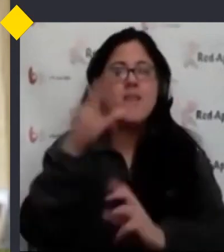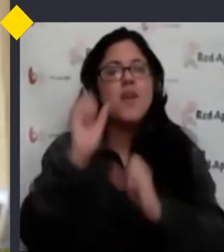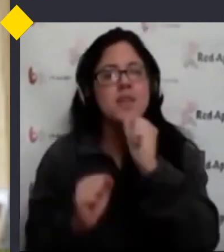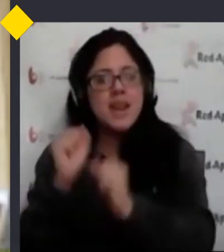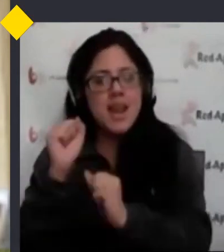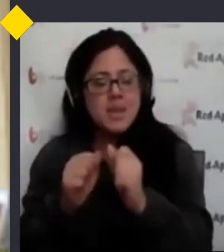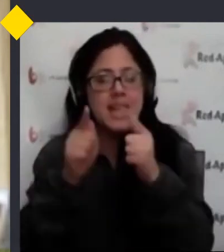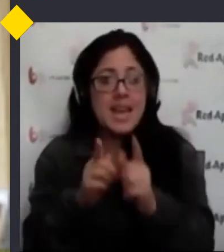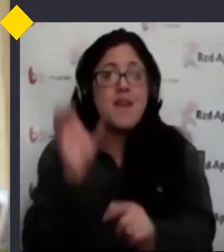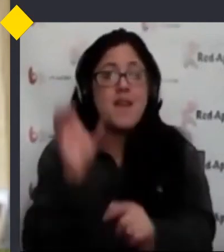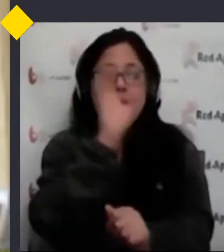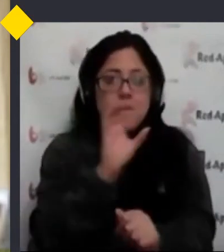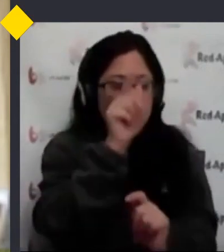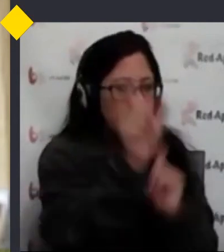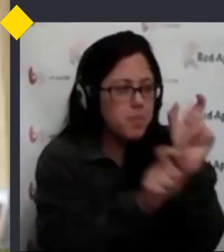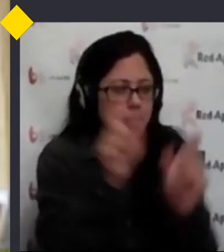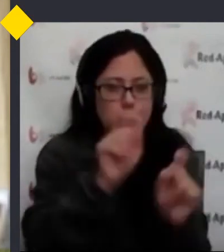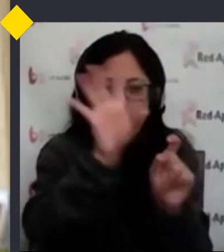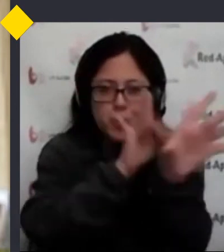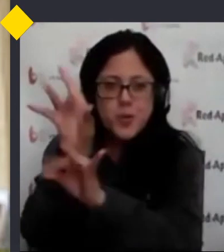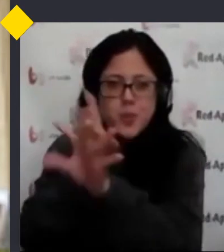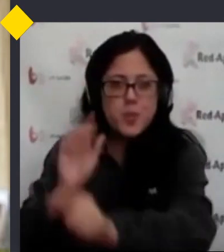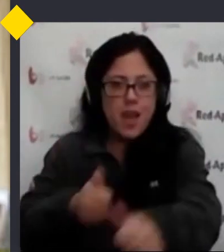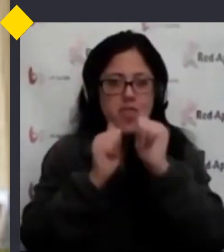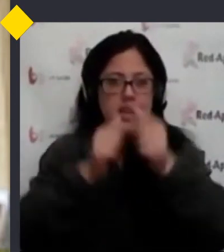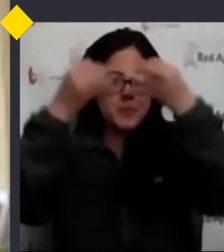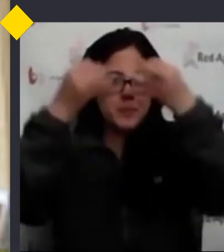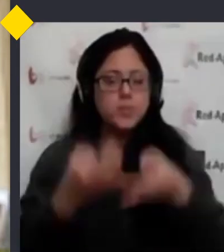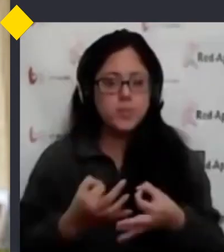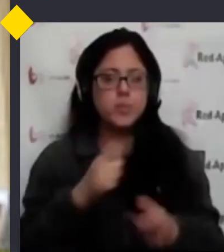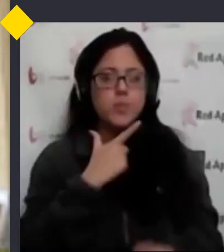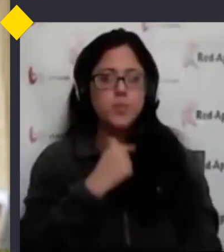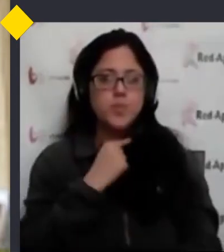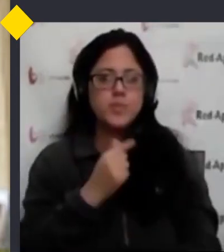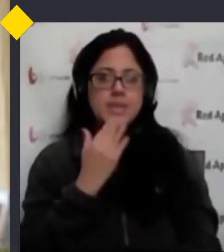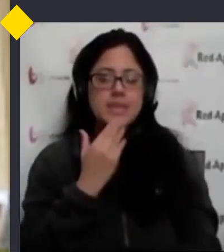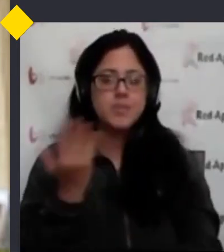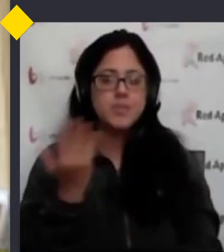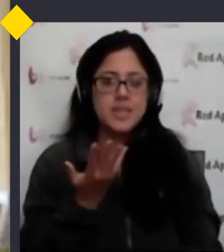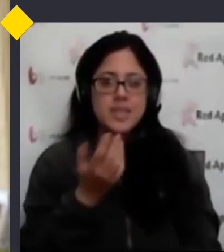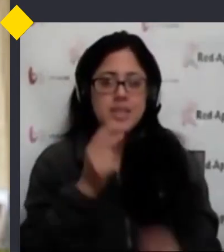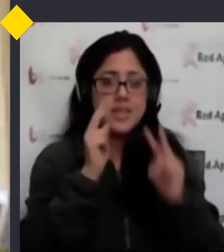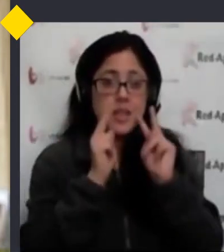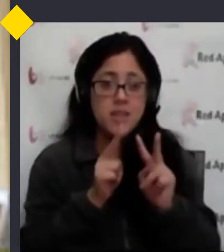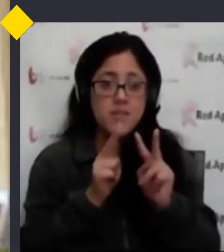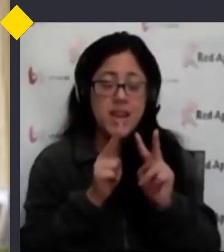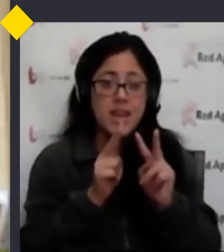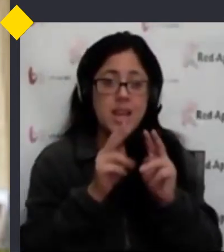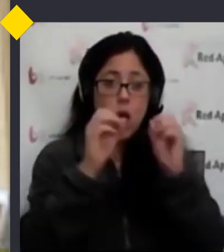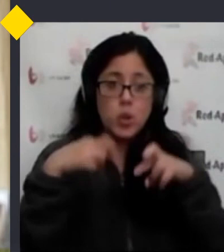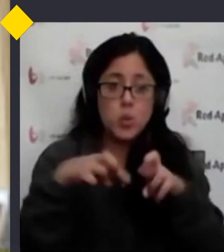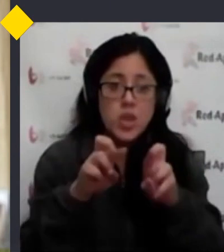justamente busquen a estas personas que los desafíen y que quieran como ver alternativas al status quo, creo